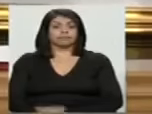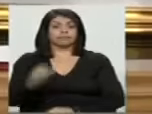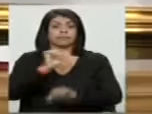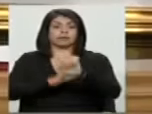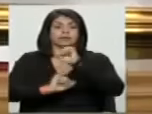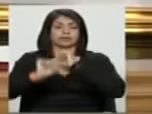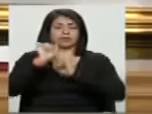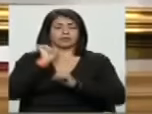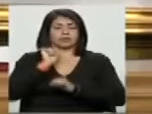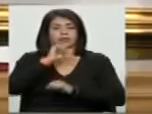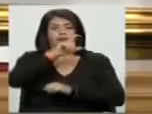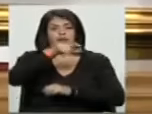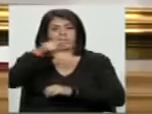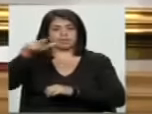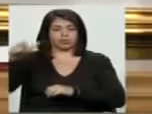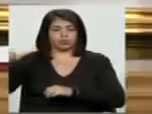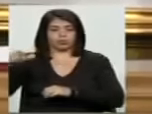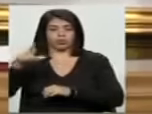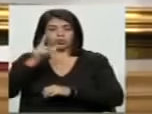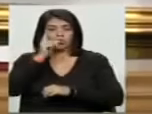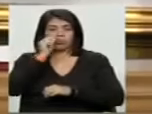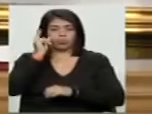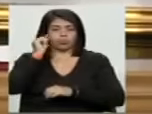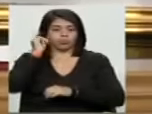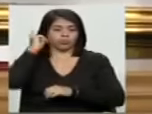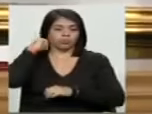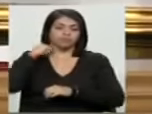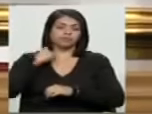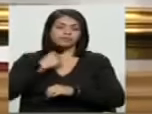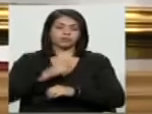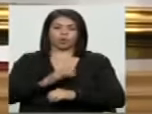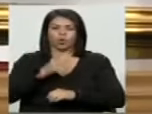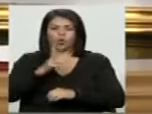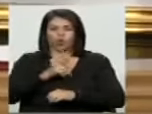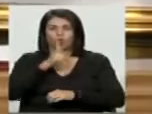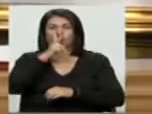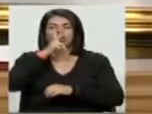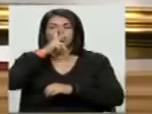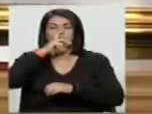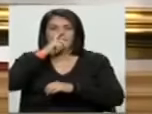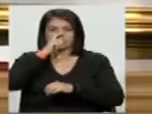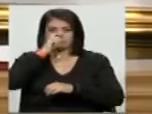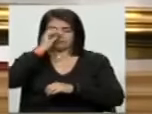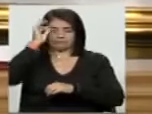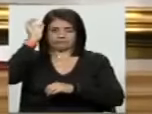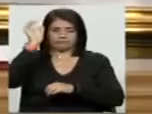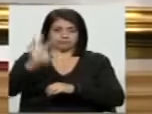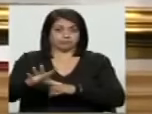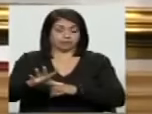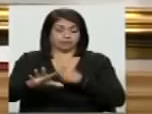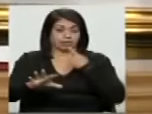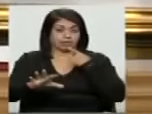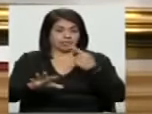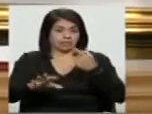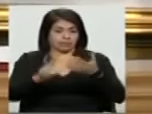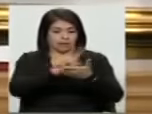defender a las ciudadanas y a los ciudadanos. Es asqueroso, es repulsivo que cuando uno lee en los medios de comunicación y en